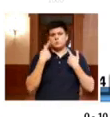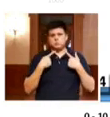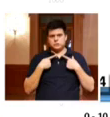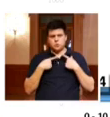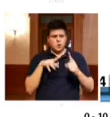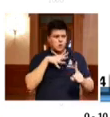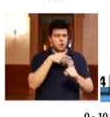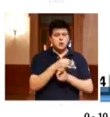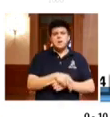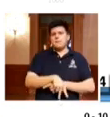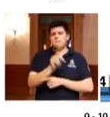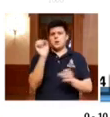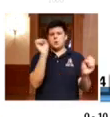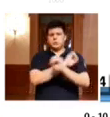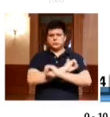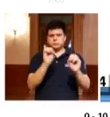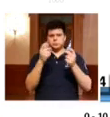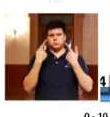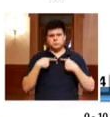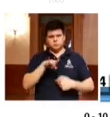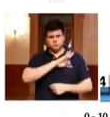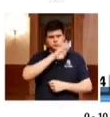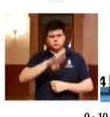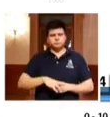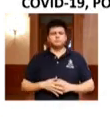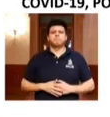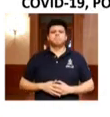también, afortunadamente.